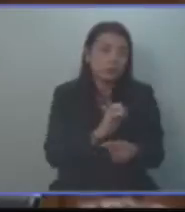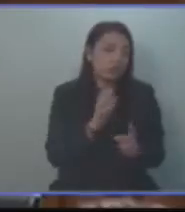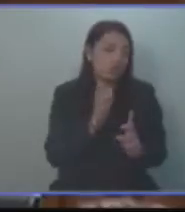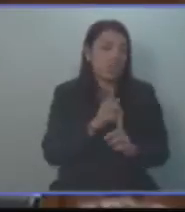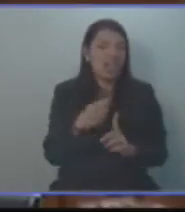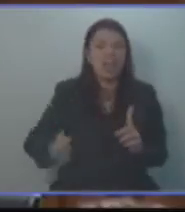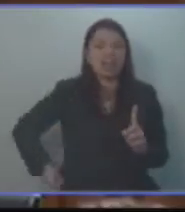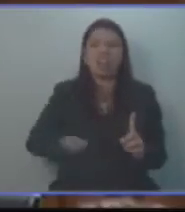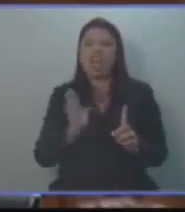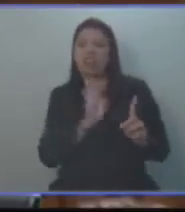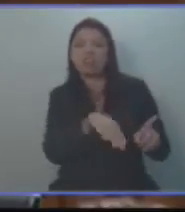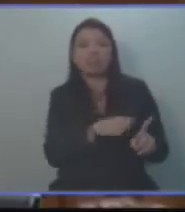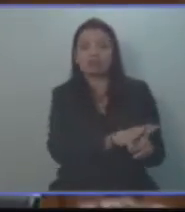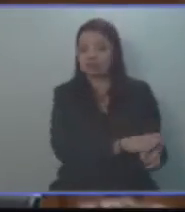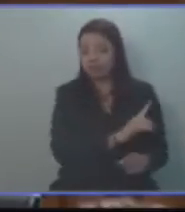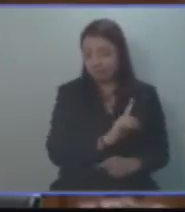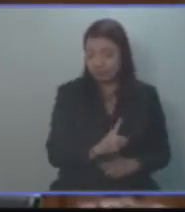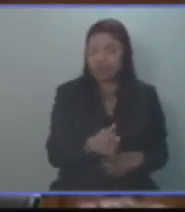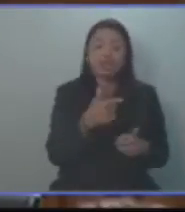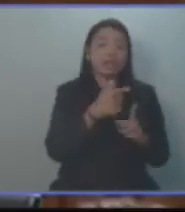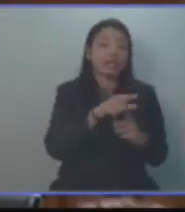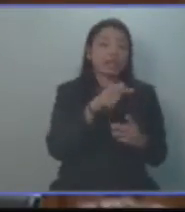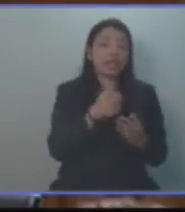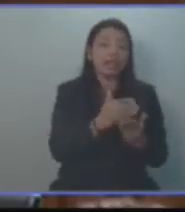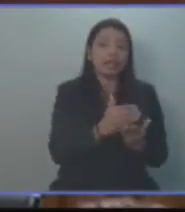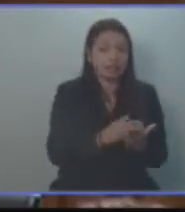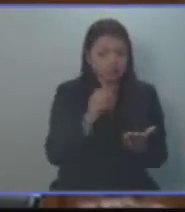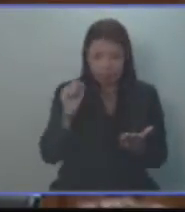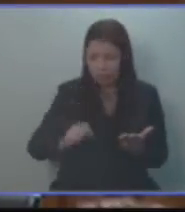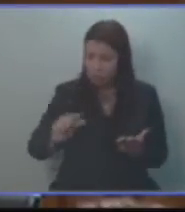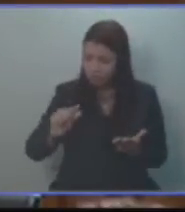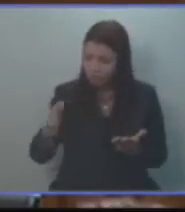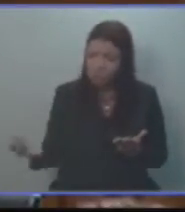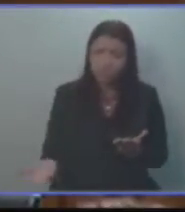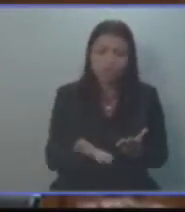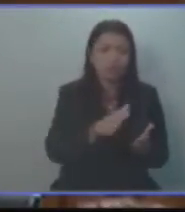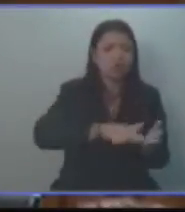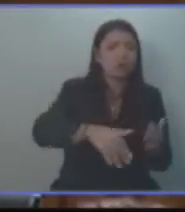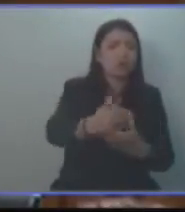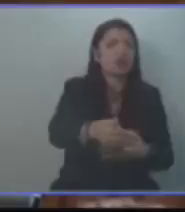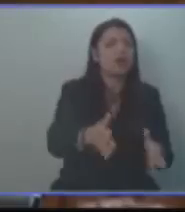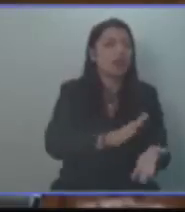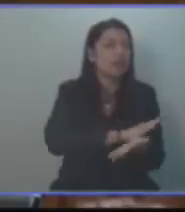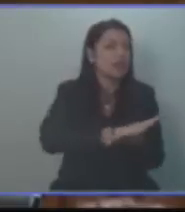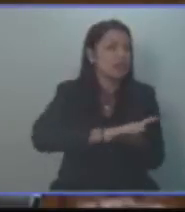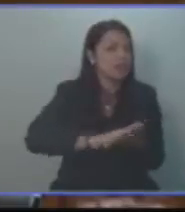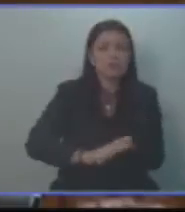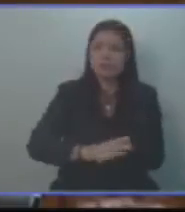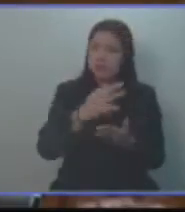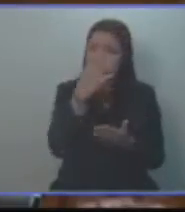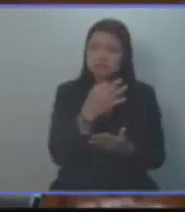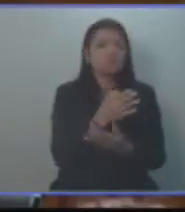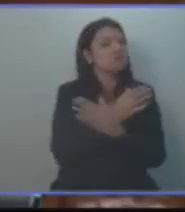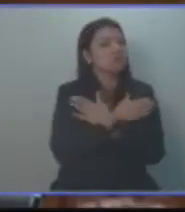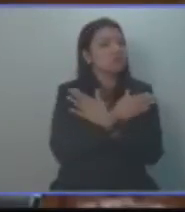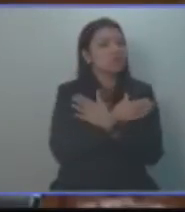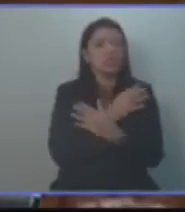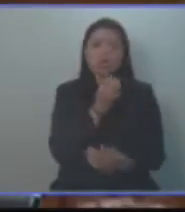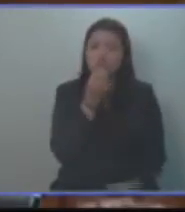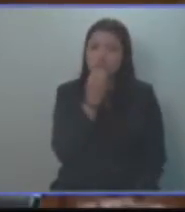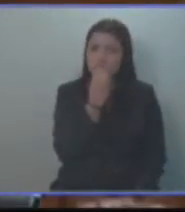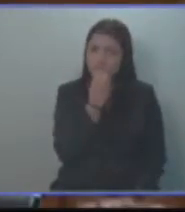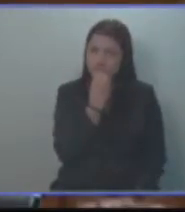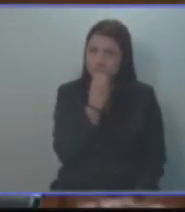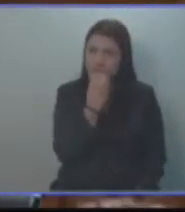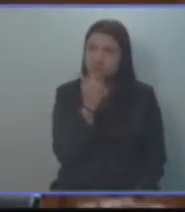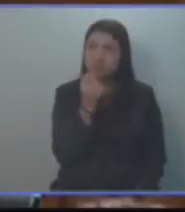estudiante. Literal G, disponer de un área de descanso confortable, limpia y una alimentación adecuada en